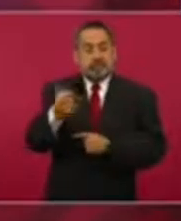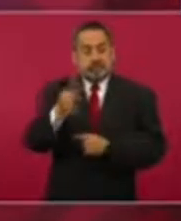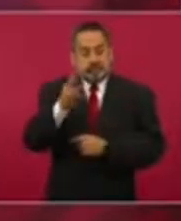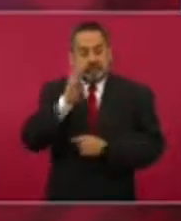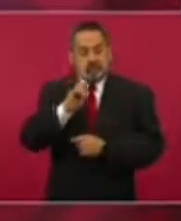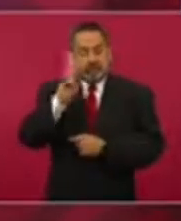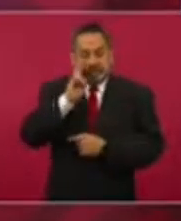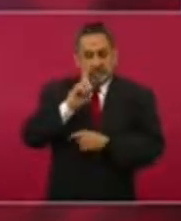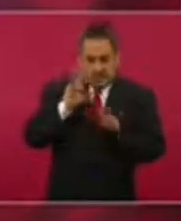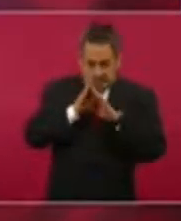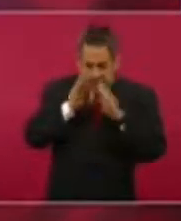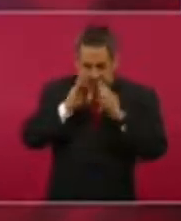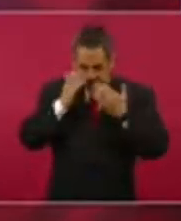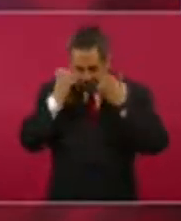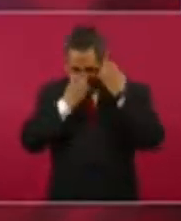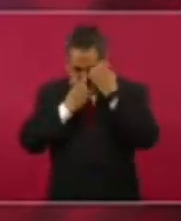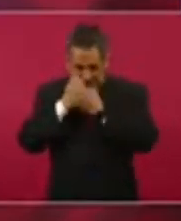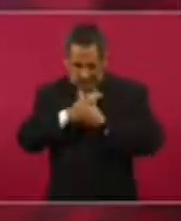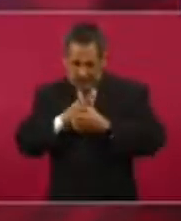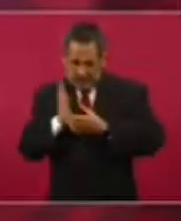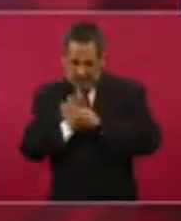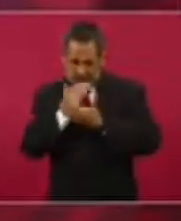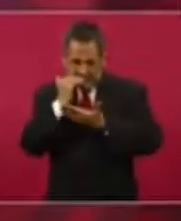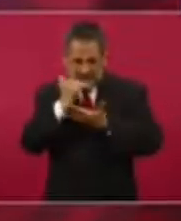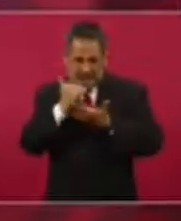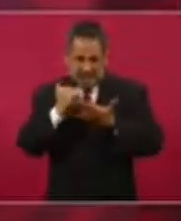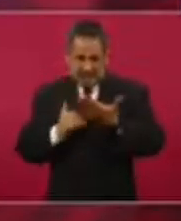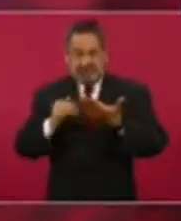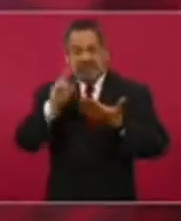se somete el expediente